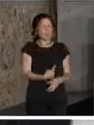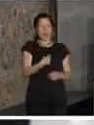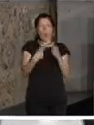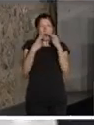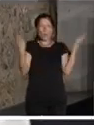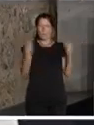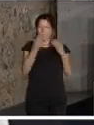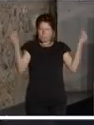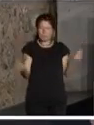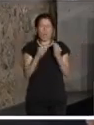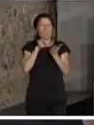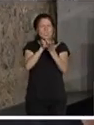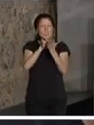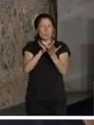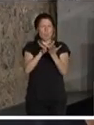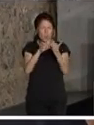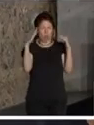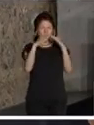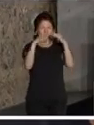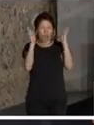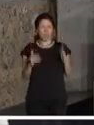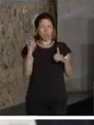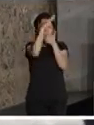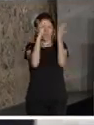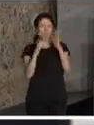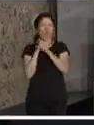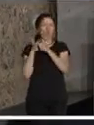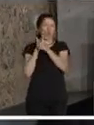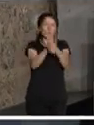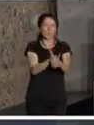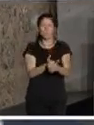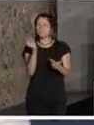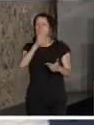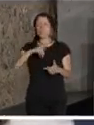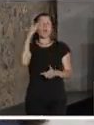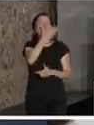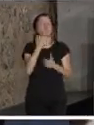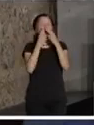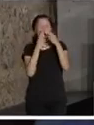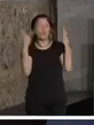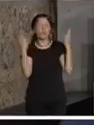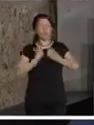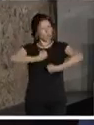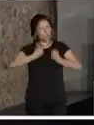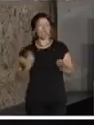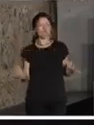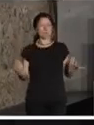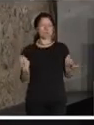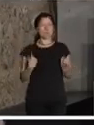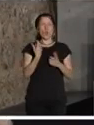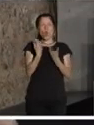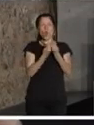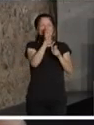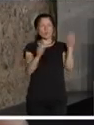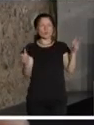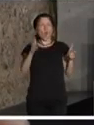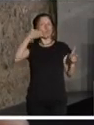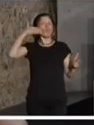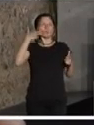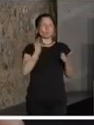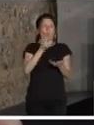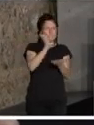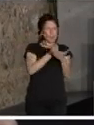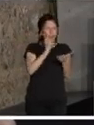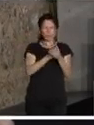pública servicios a domicilio en la atención a la dependencia escuelas públicas fuertes con personal dignamente